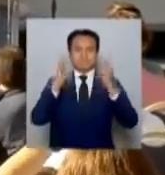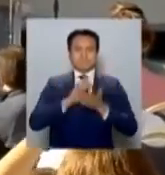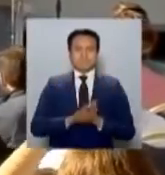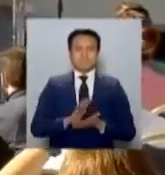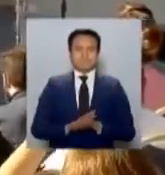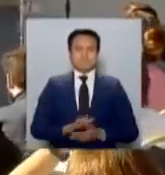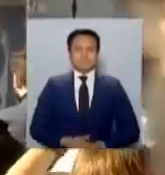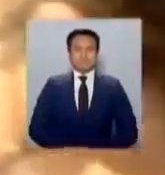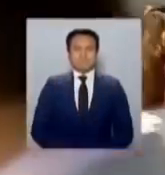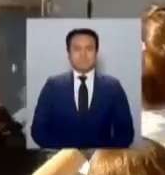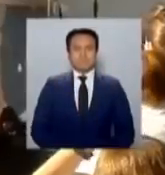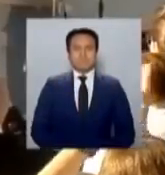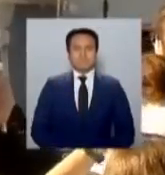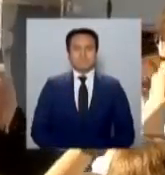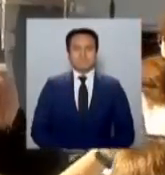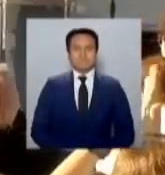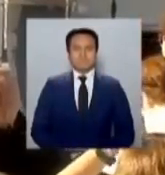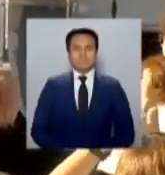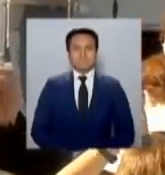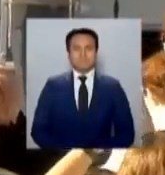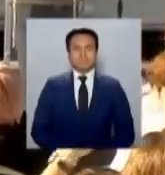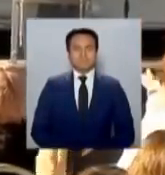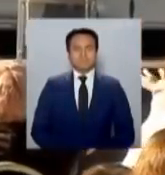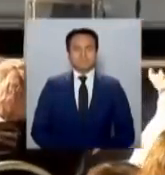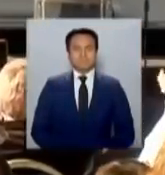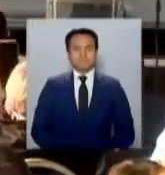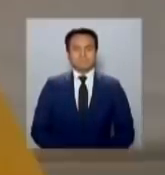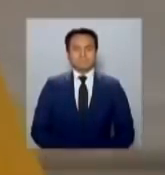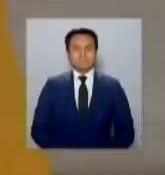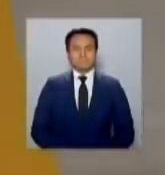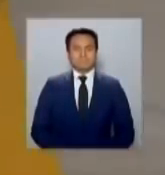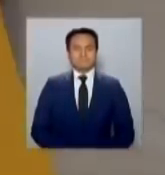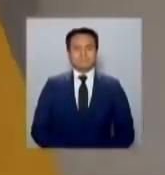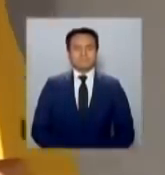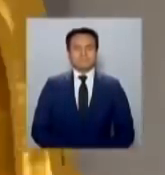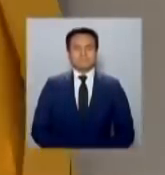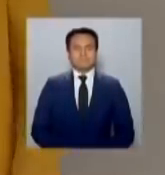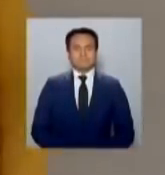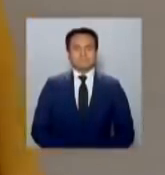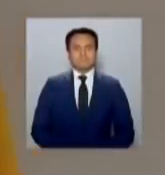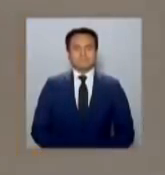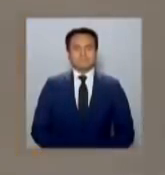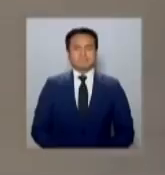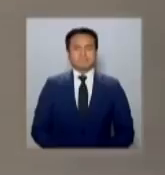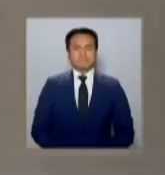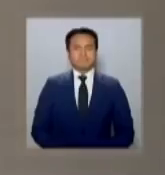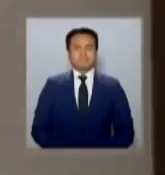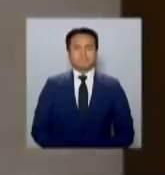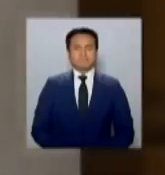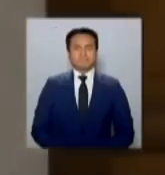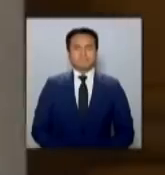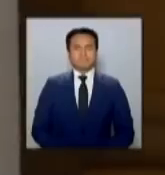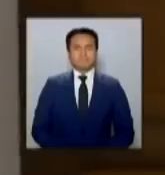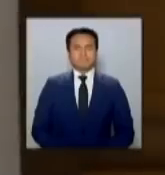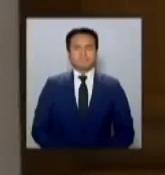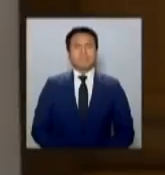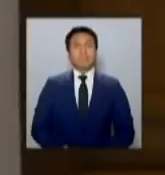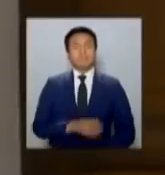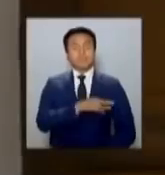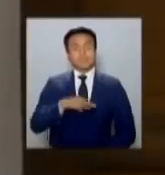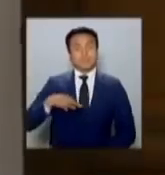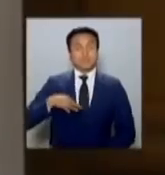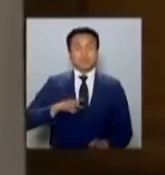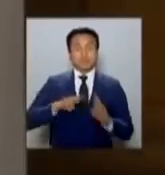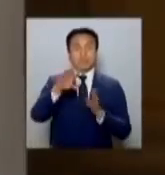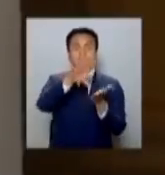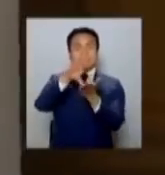la violencia, sino que lo ha incrementado. Y le preguntaron por la forma en que se podría resolver la situación de desmanes en el marco de protestas en el centro de Santiago. Recordemos que la semana pasada hubo